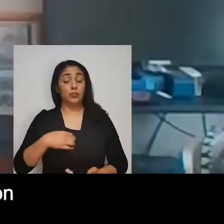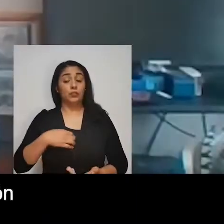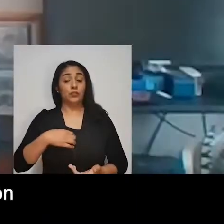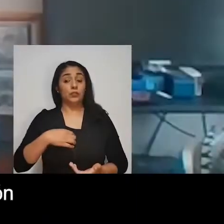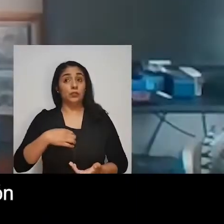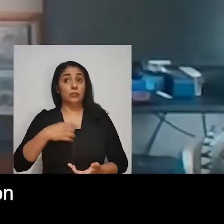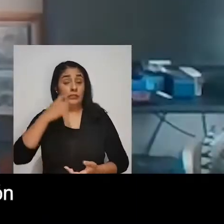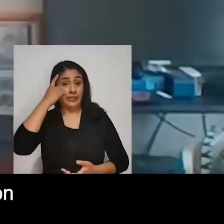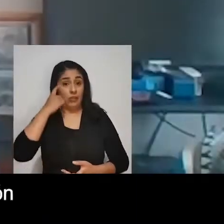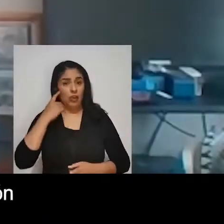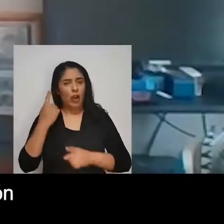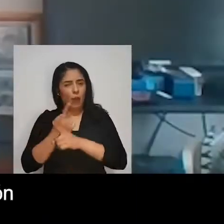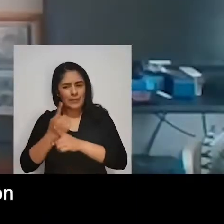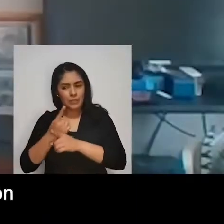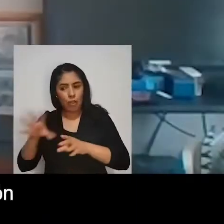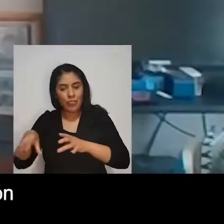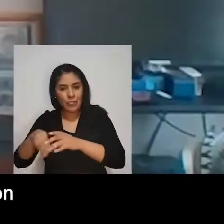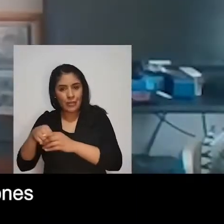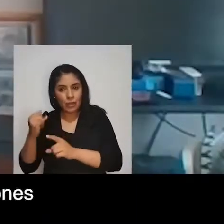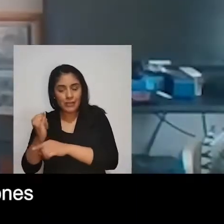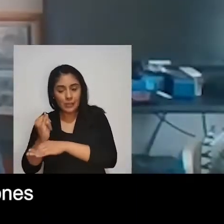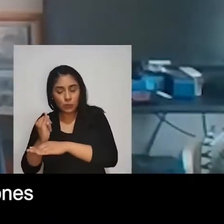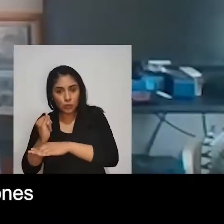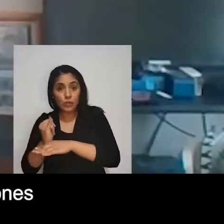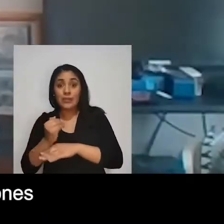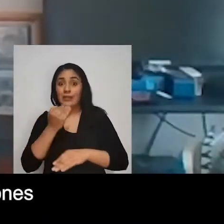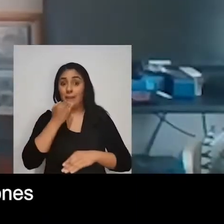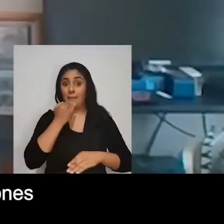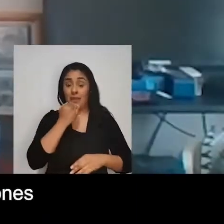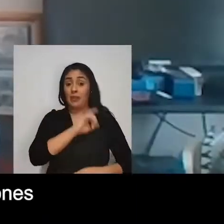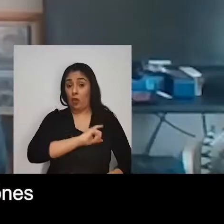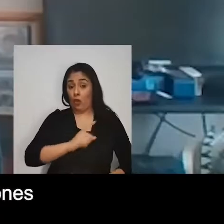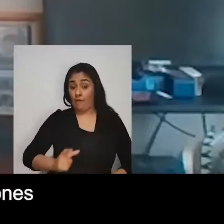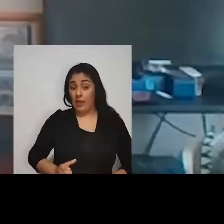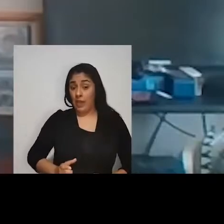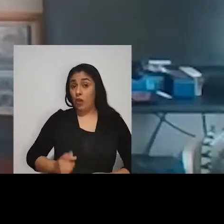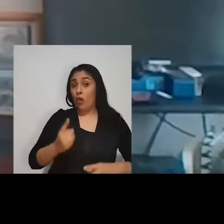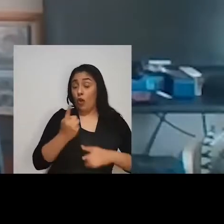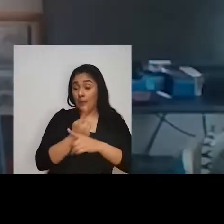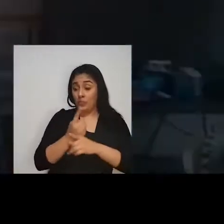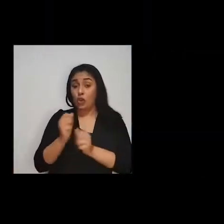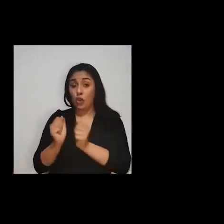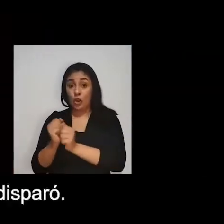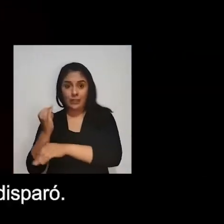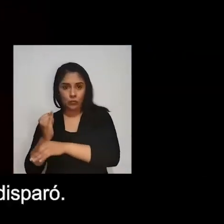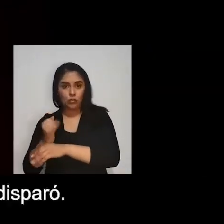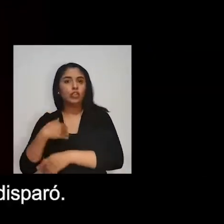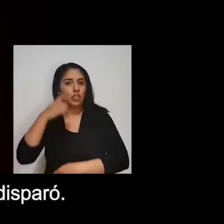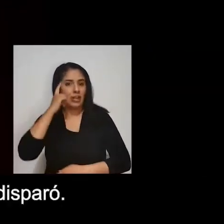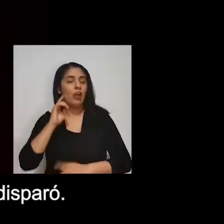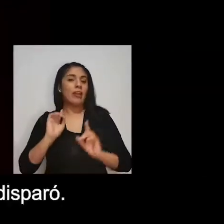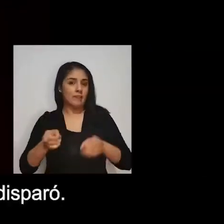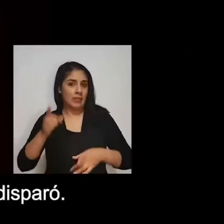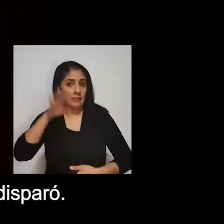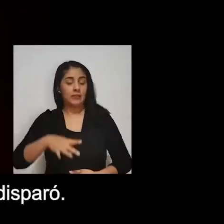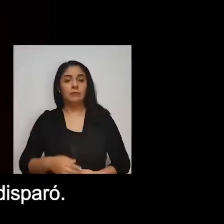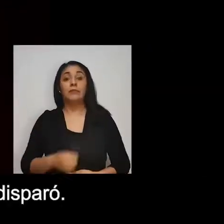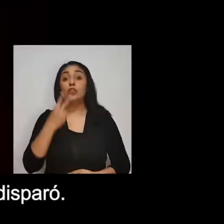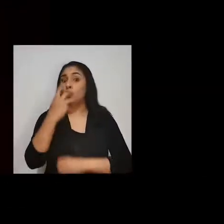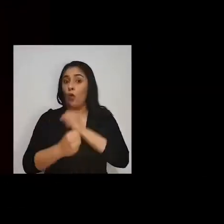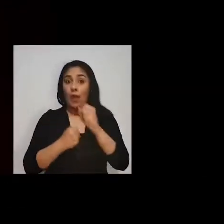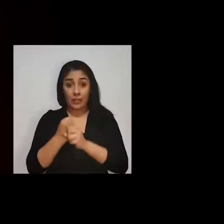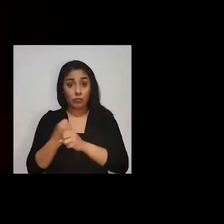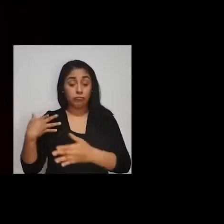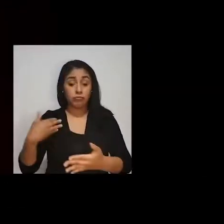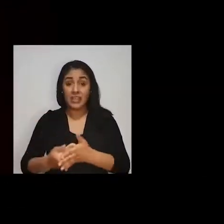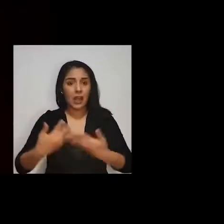Creo que los diálogos internos que tuvo la institución y los diálogos que mantuvo el gobierno con la institución, encuentro que deberían saberse. 2 años, todavía no sé el nombre de la persona que me